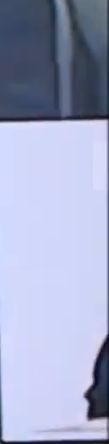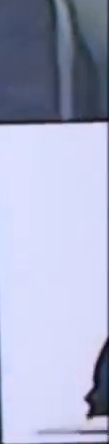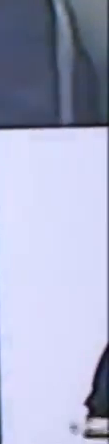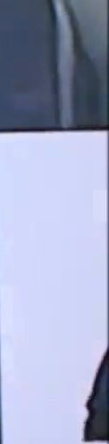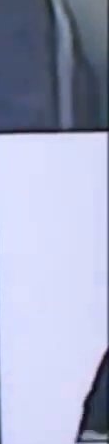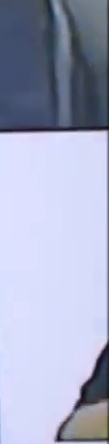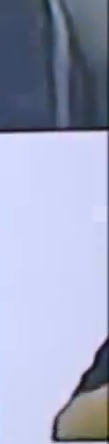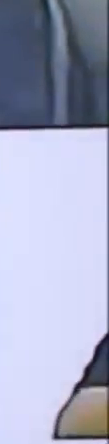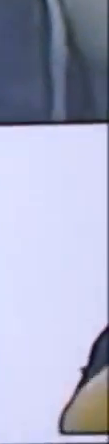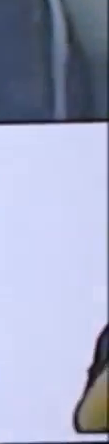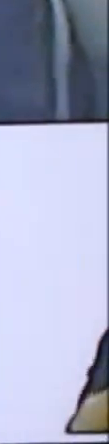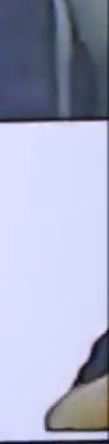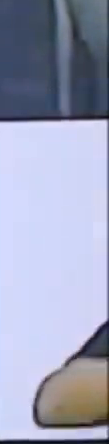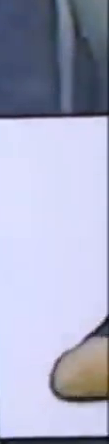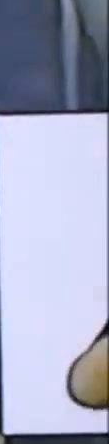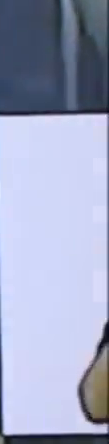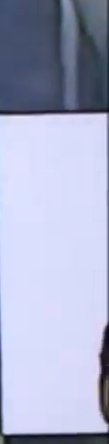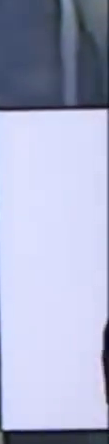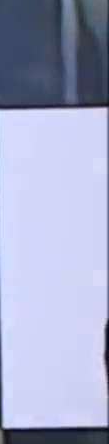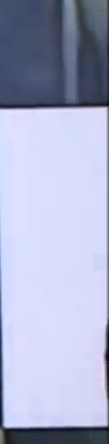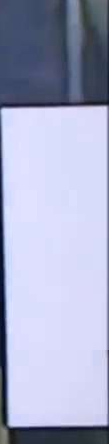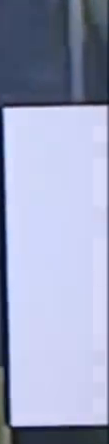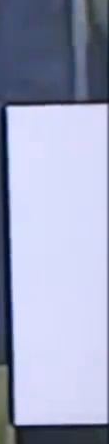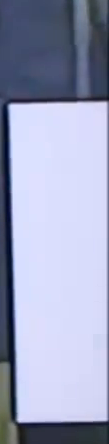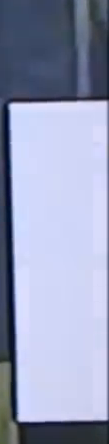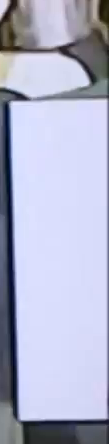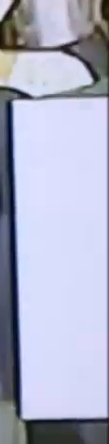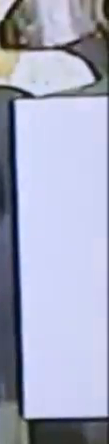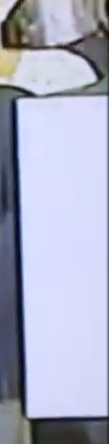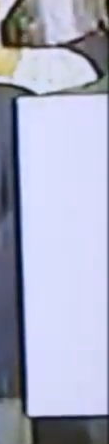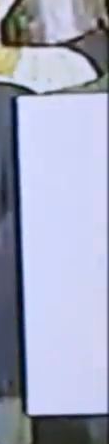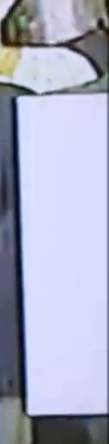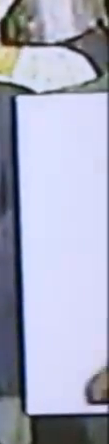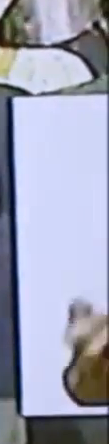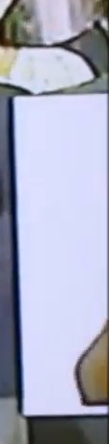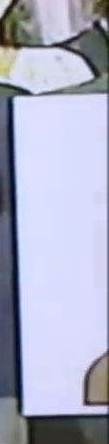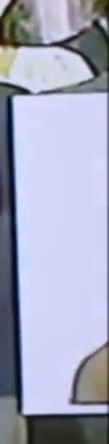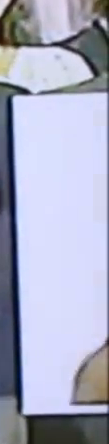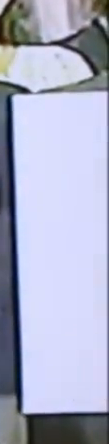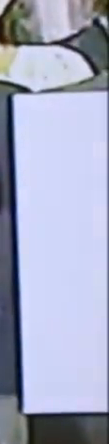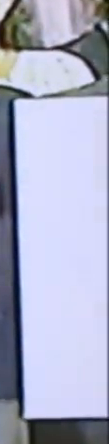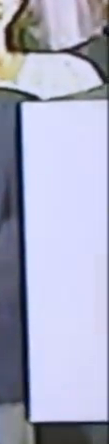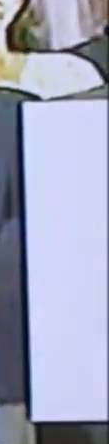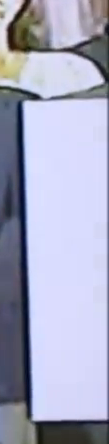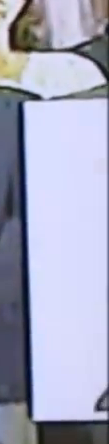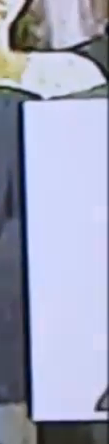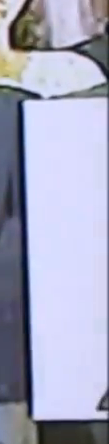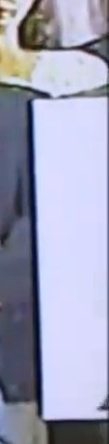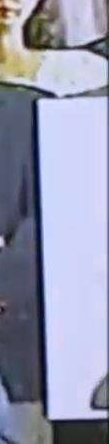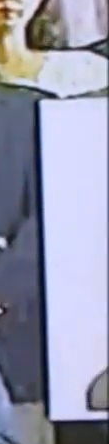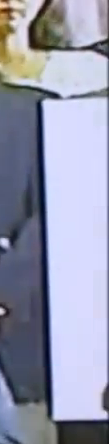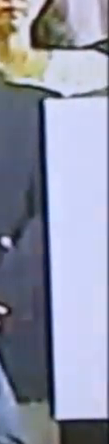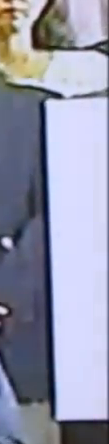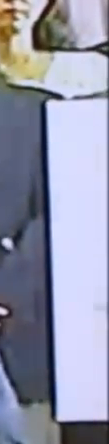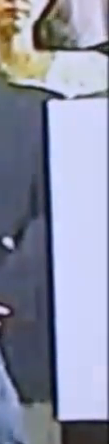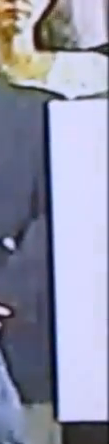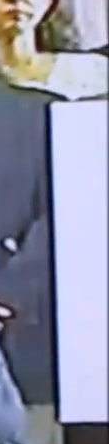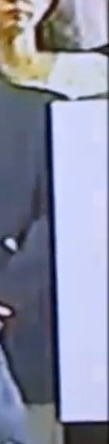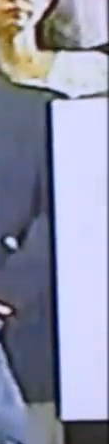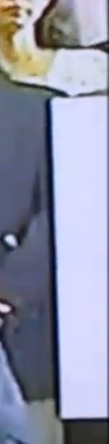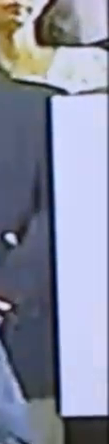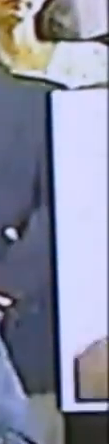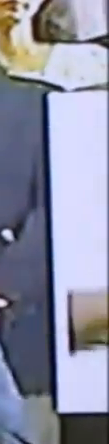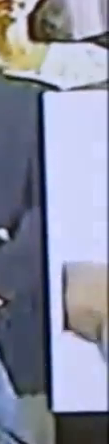transición constitucionalmente ordenada. Agradezco a todos los que me ayudaron en